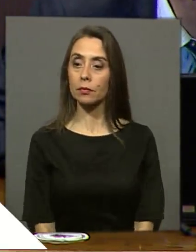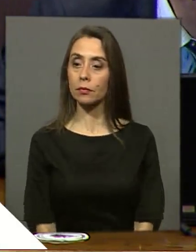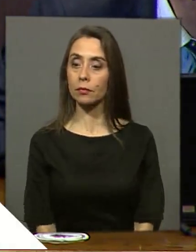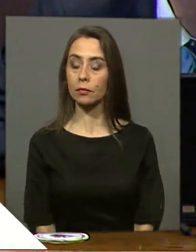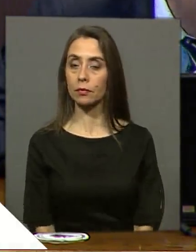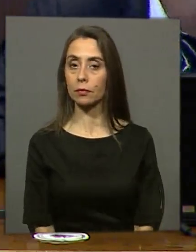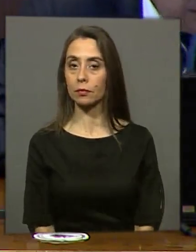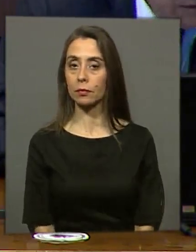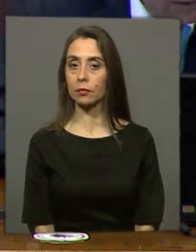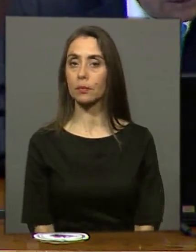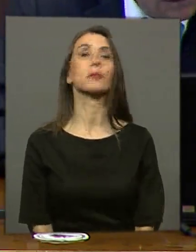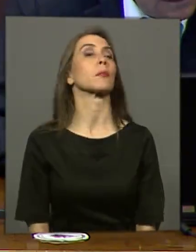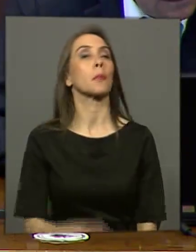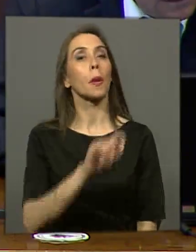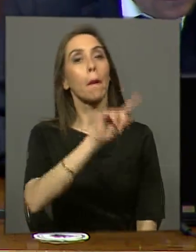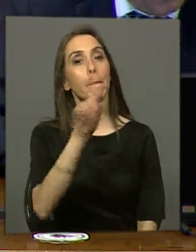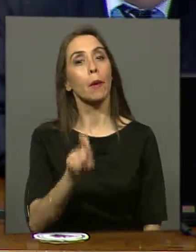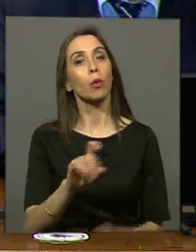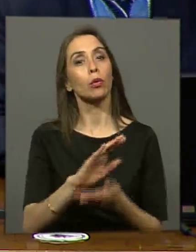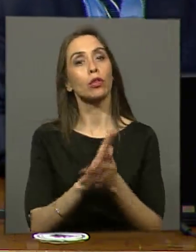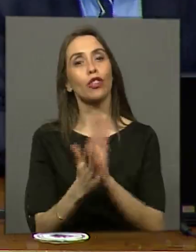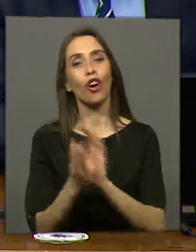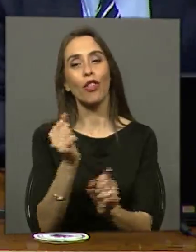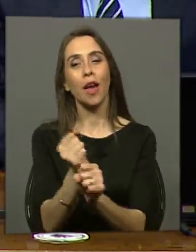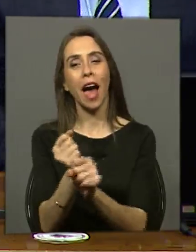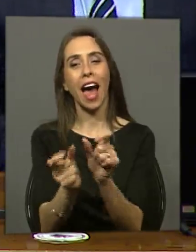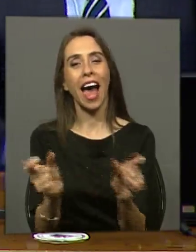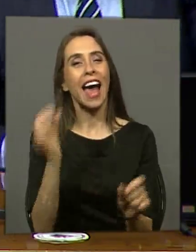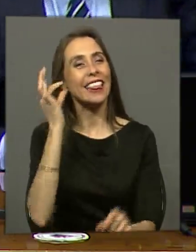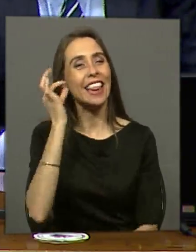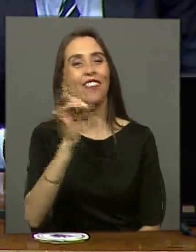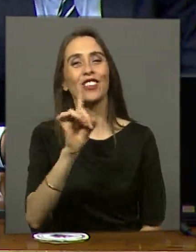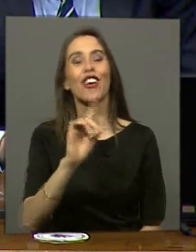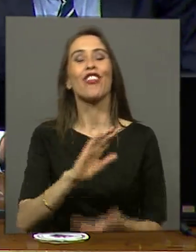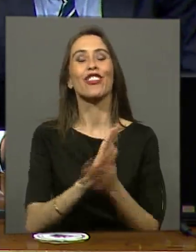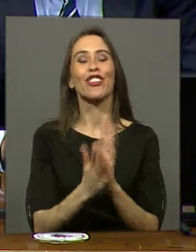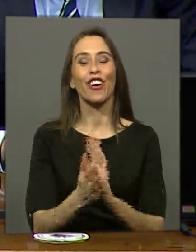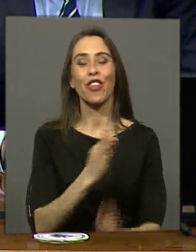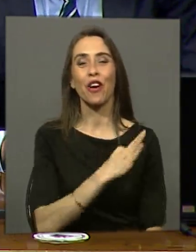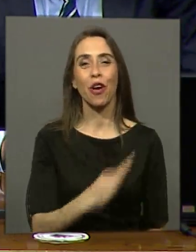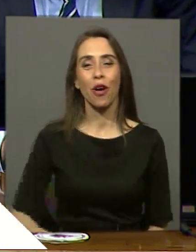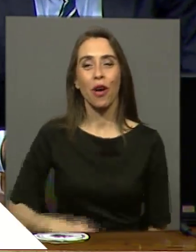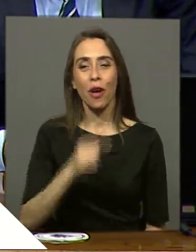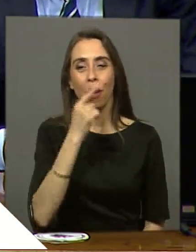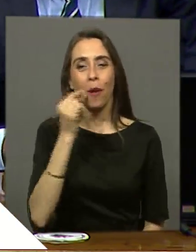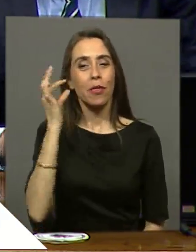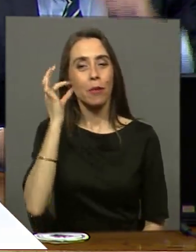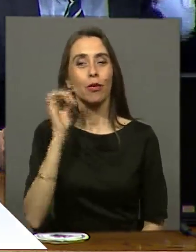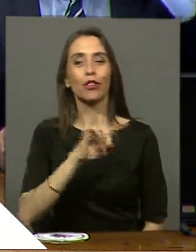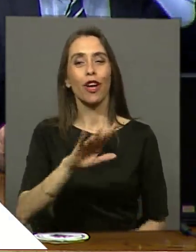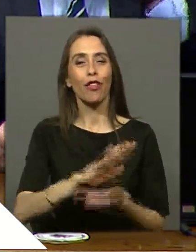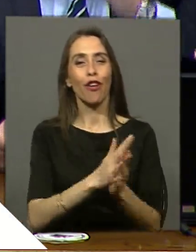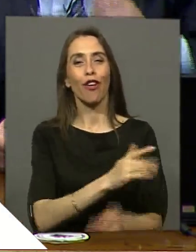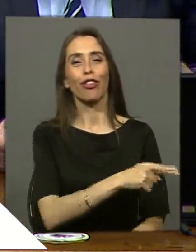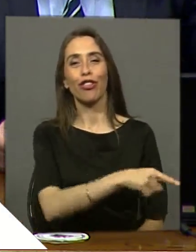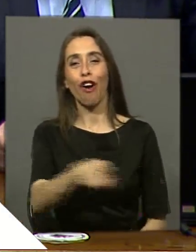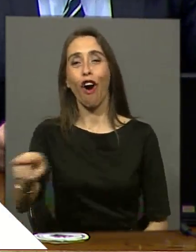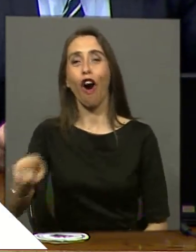han votado todas las diputadas todas las diputadas y todos los diputados trabajadores todos por cierto